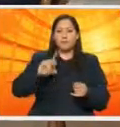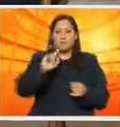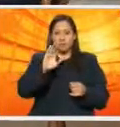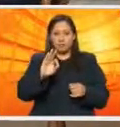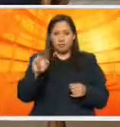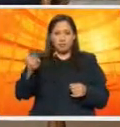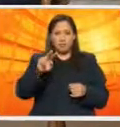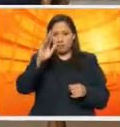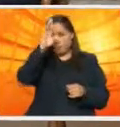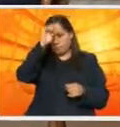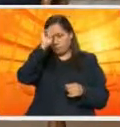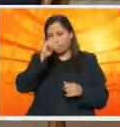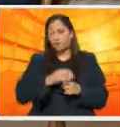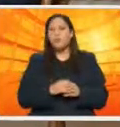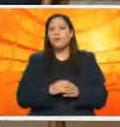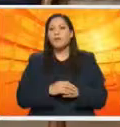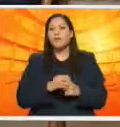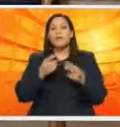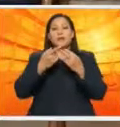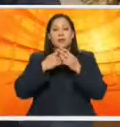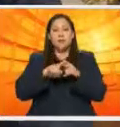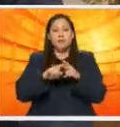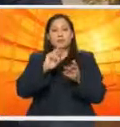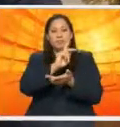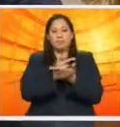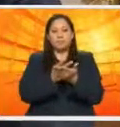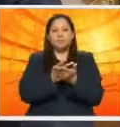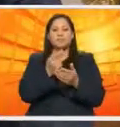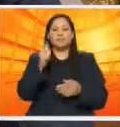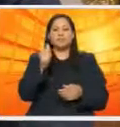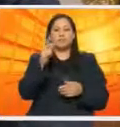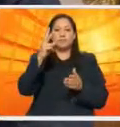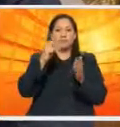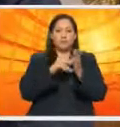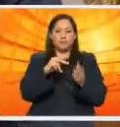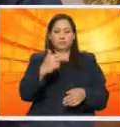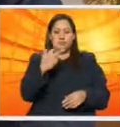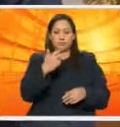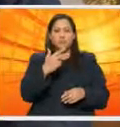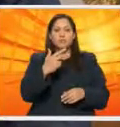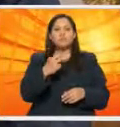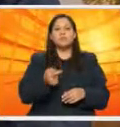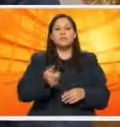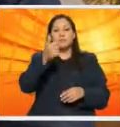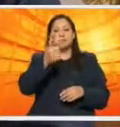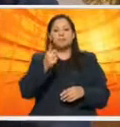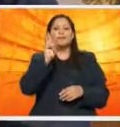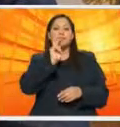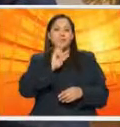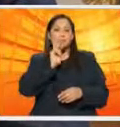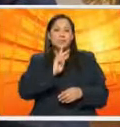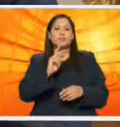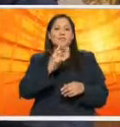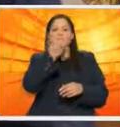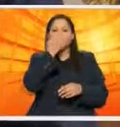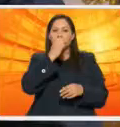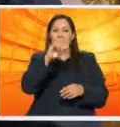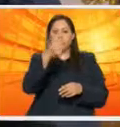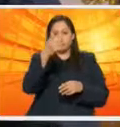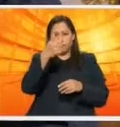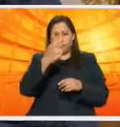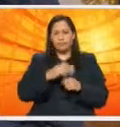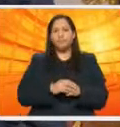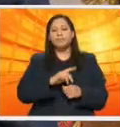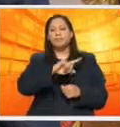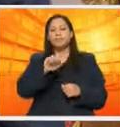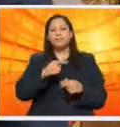Distrito Federal. Así es. Arrancamos con el programa en agosto del 2013, en un primer momento con 11 escuelas. 11 escuelas.